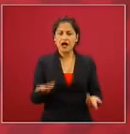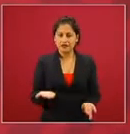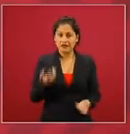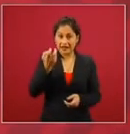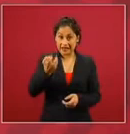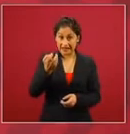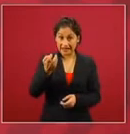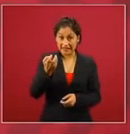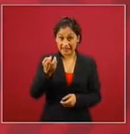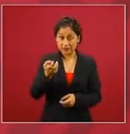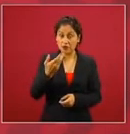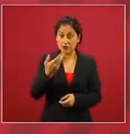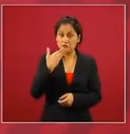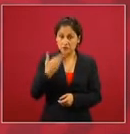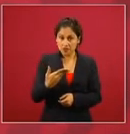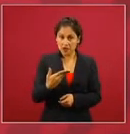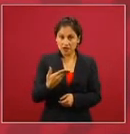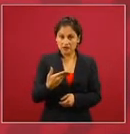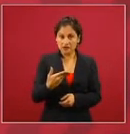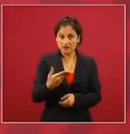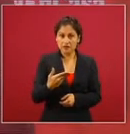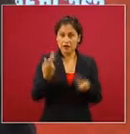estigmatizar a los corruptos,